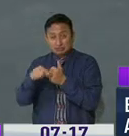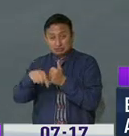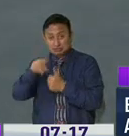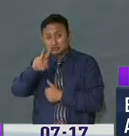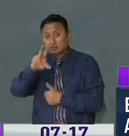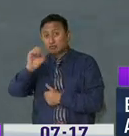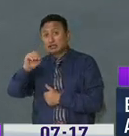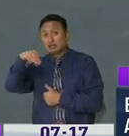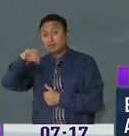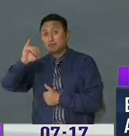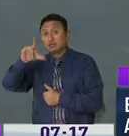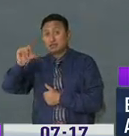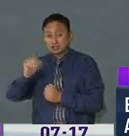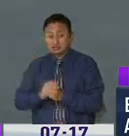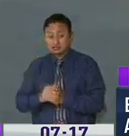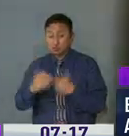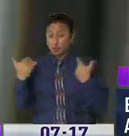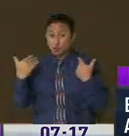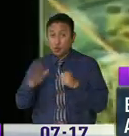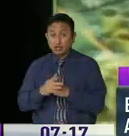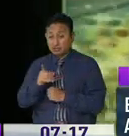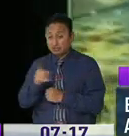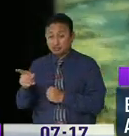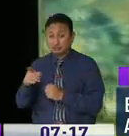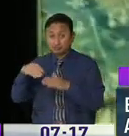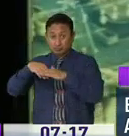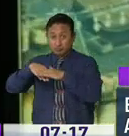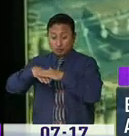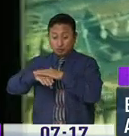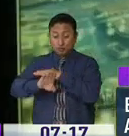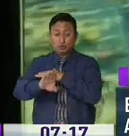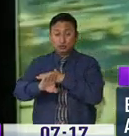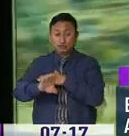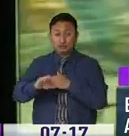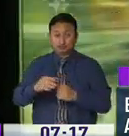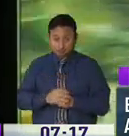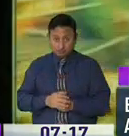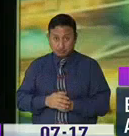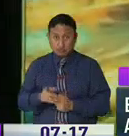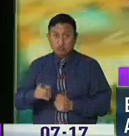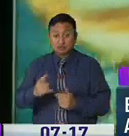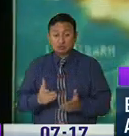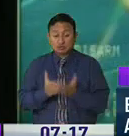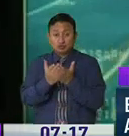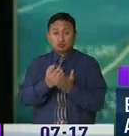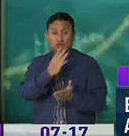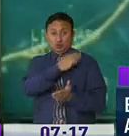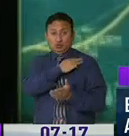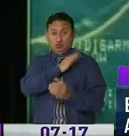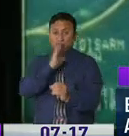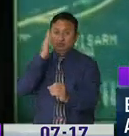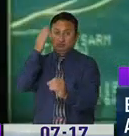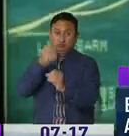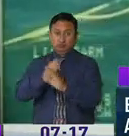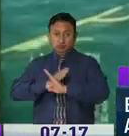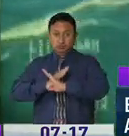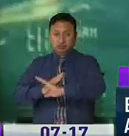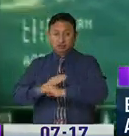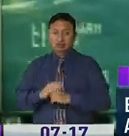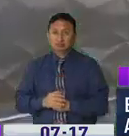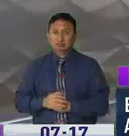de ellas llegase a violar el espacio, la Armada inicia la interdicción. La Autoridad Marítima tiene